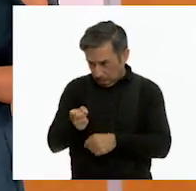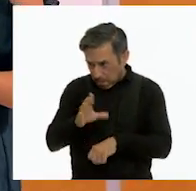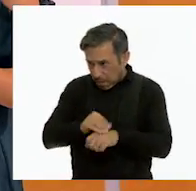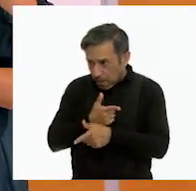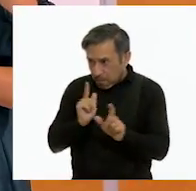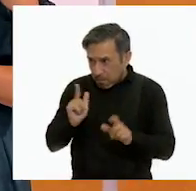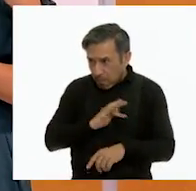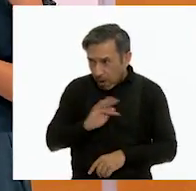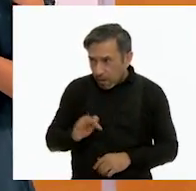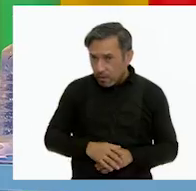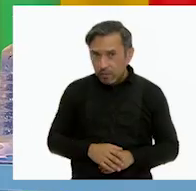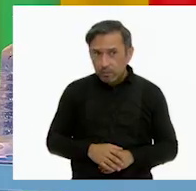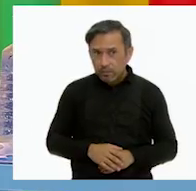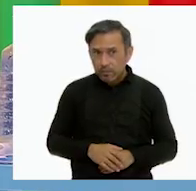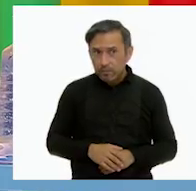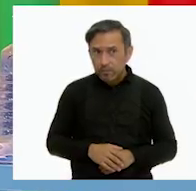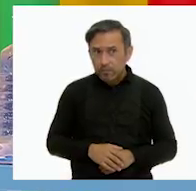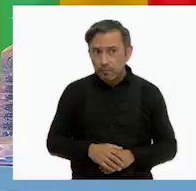¿Podías hacerlo?